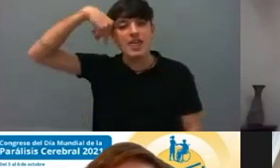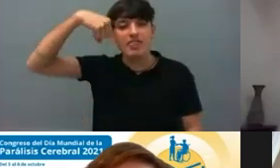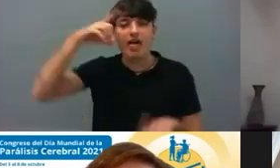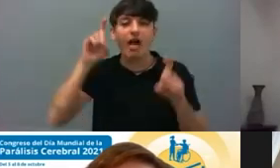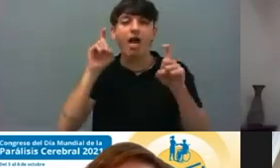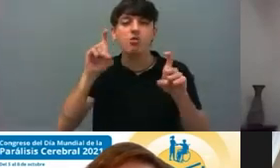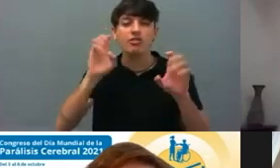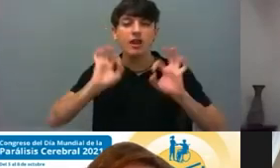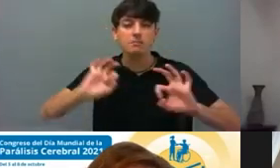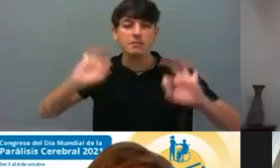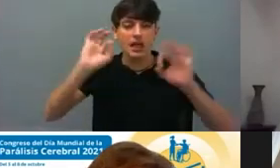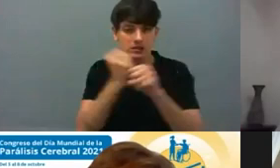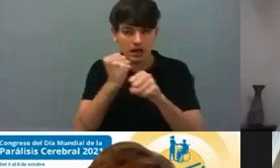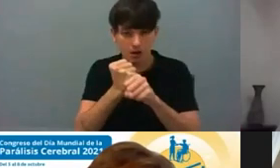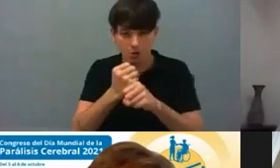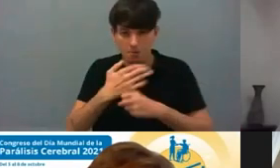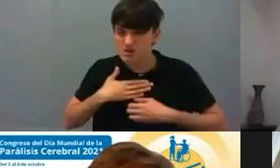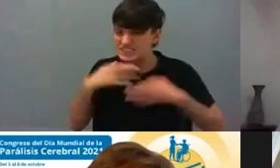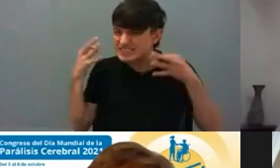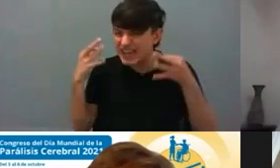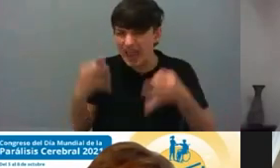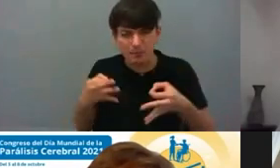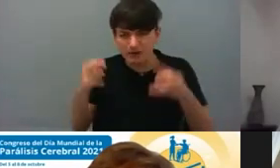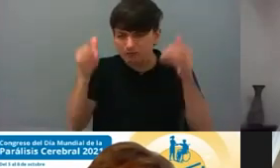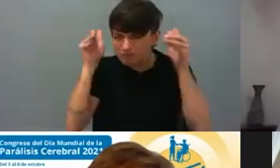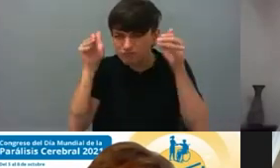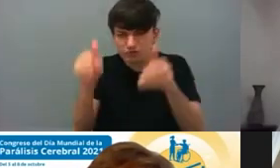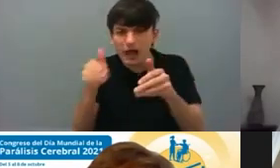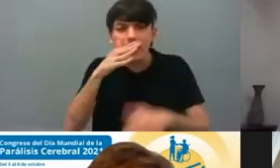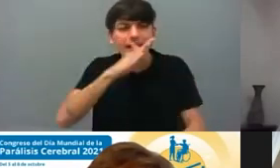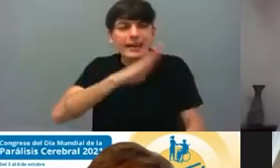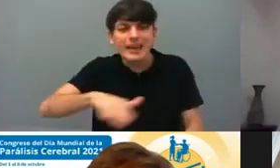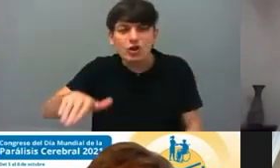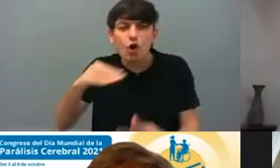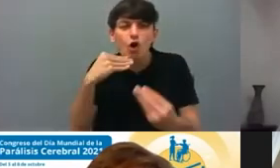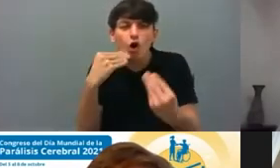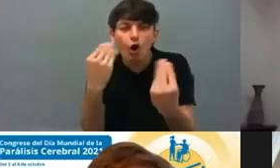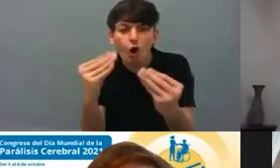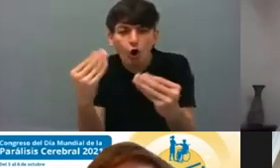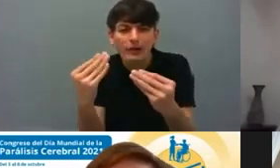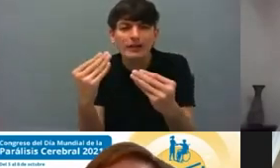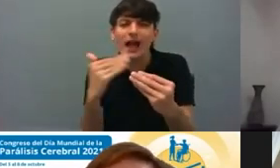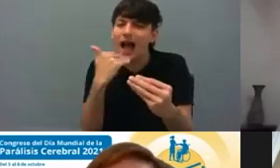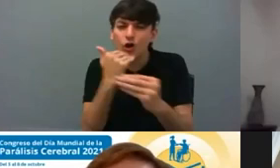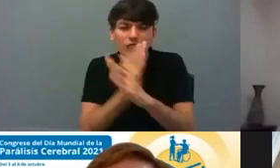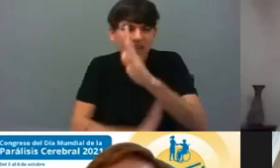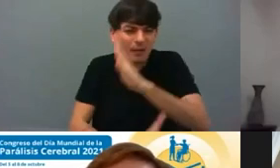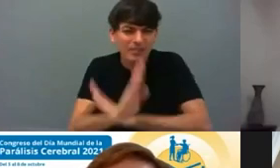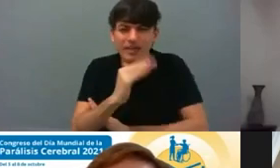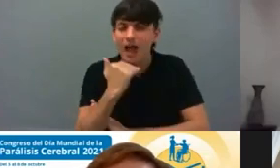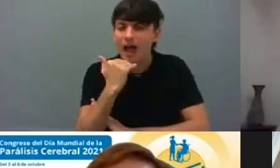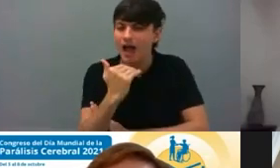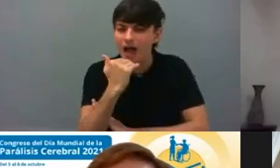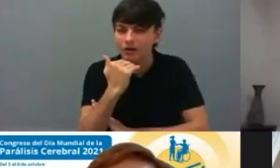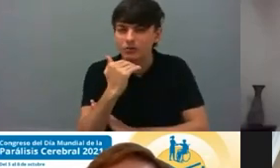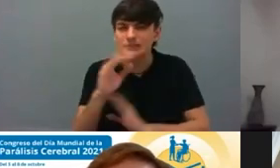mi trabajo siempre ha ido enfocado a niños, niñas y jóvenes con alguna discapacidad, sobre todo con